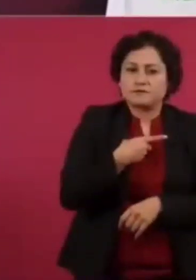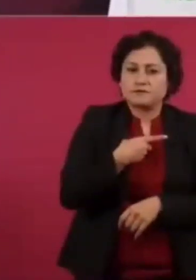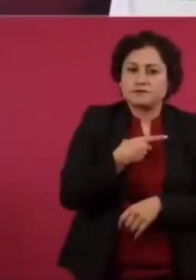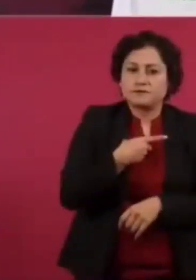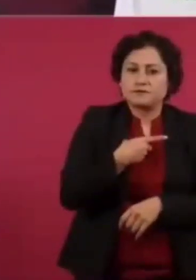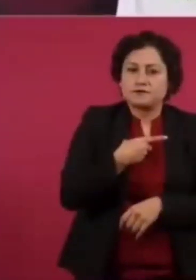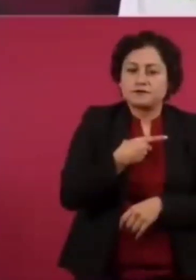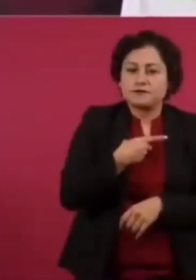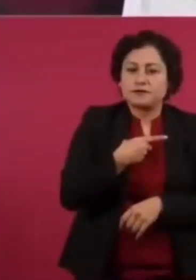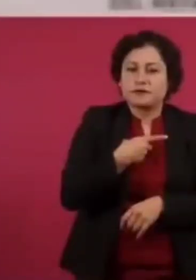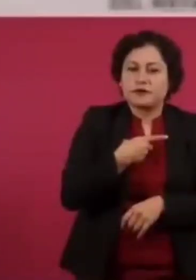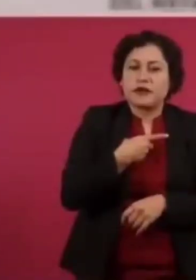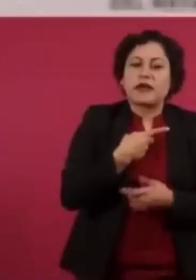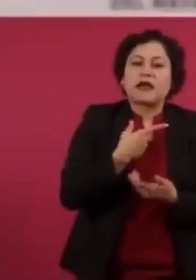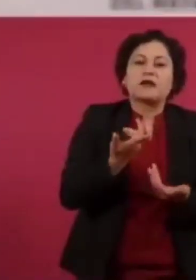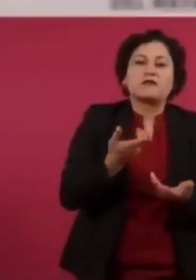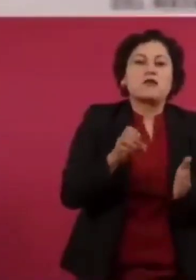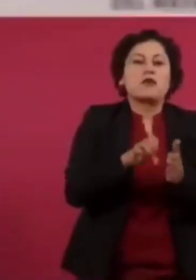Si me dice que argentino admiro más.